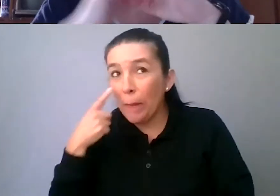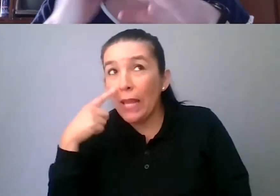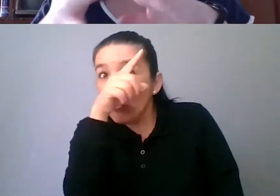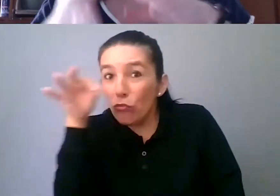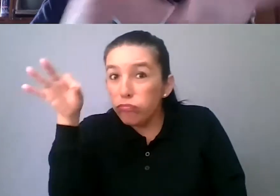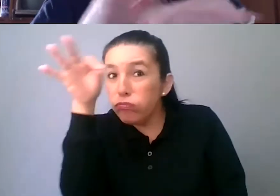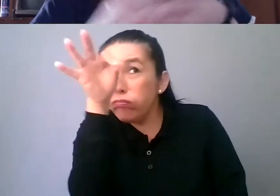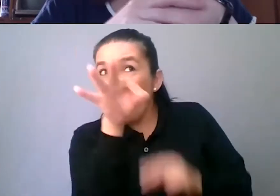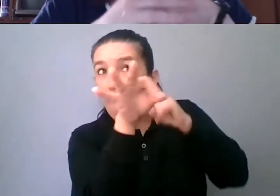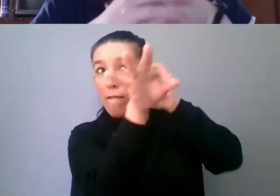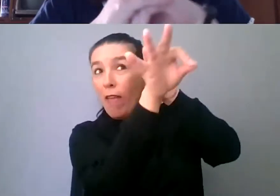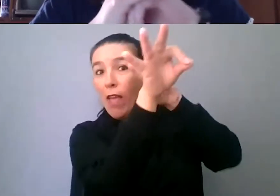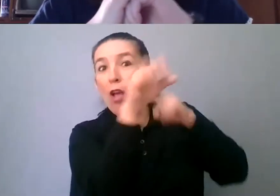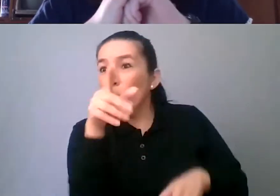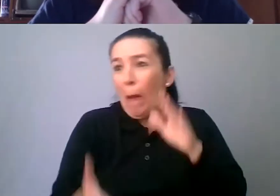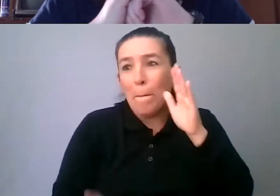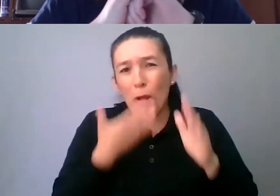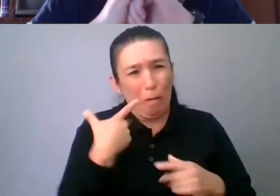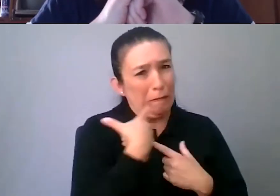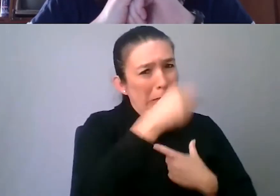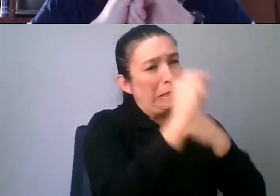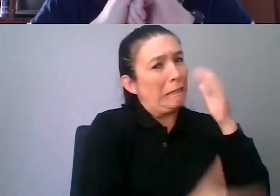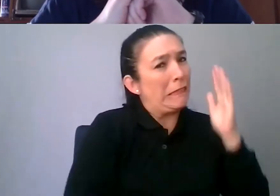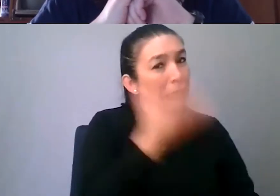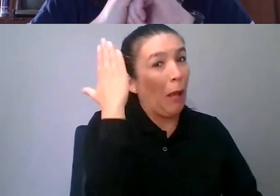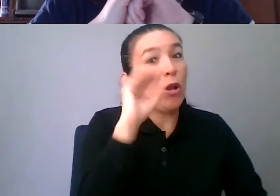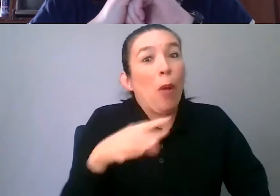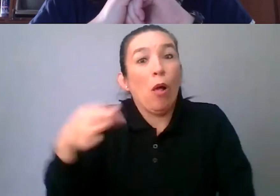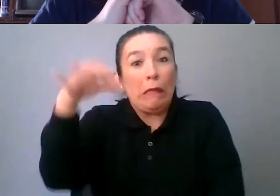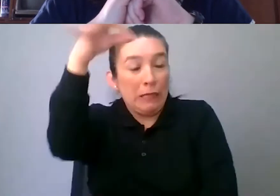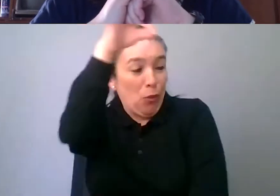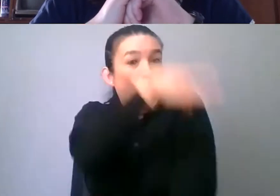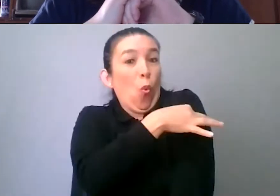características, tienen que arrancarse de él porque es un mosquito que los puede picar y